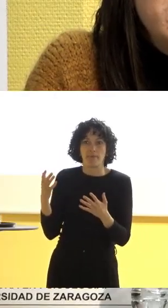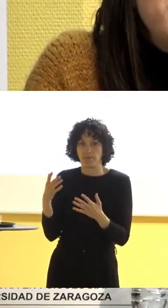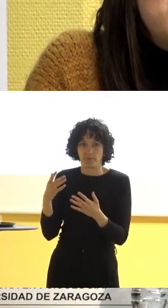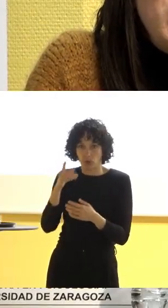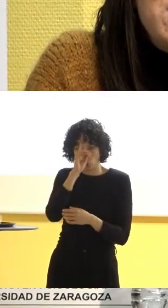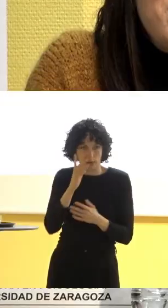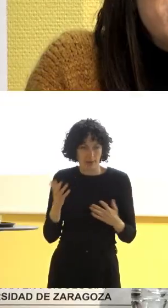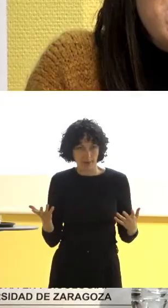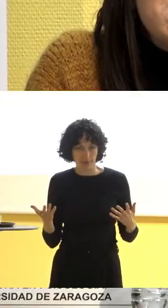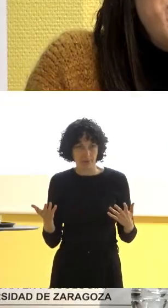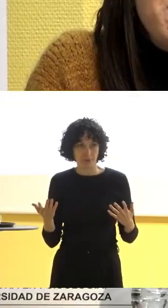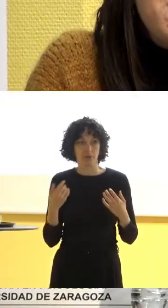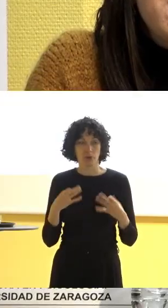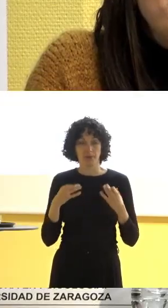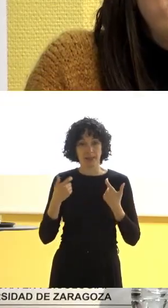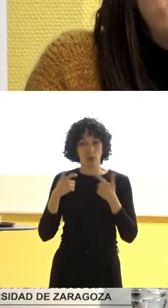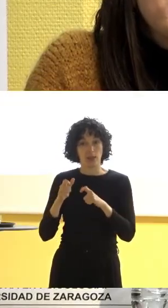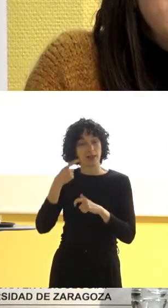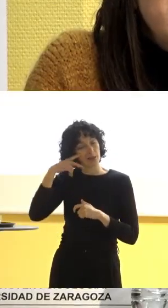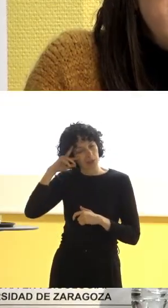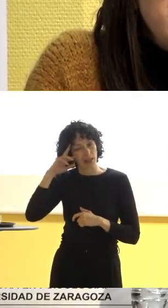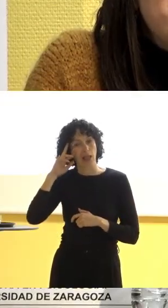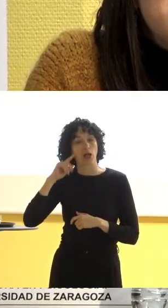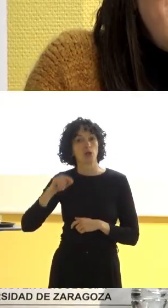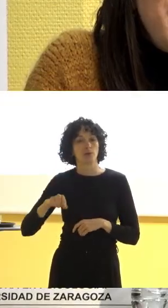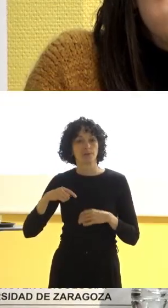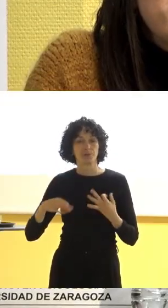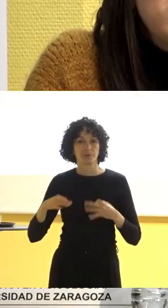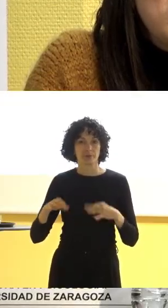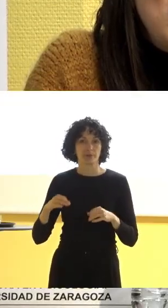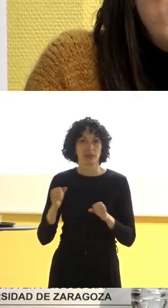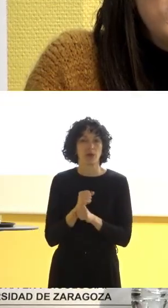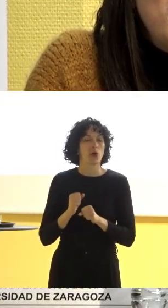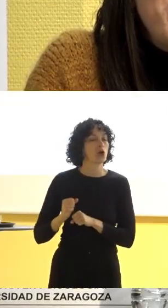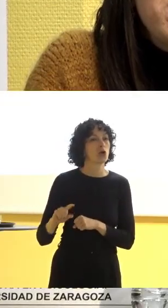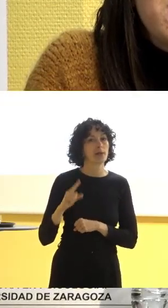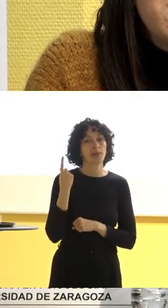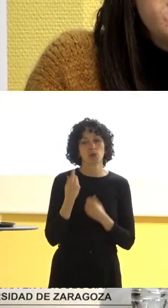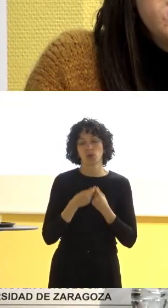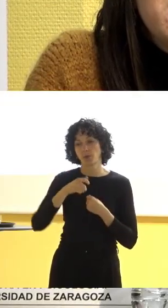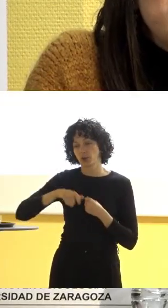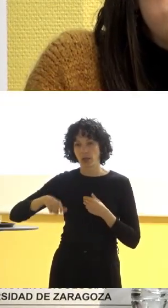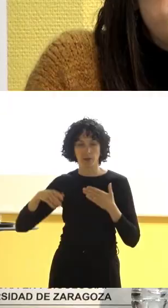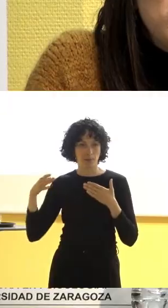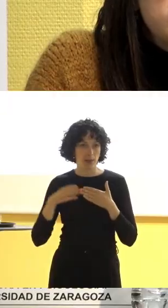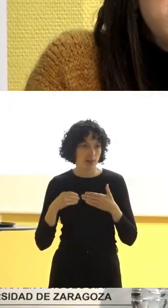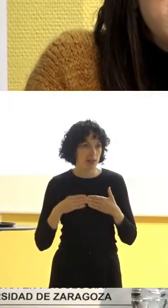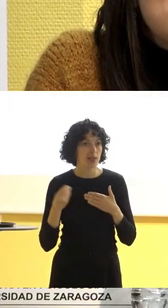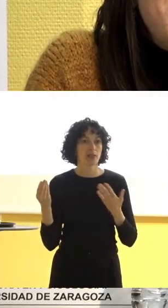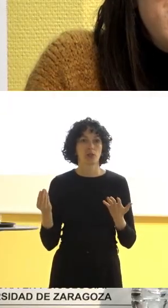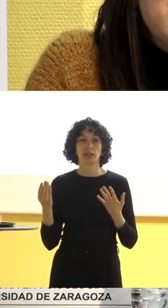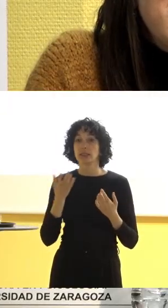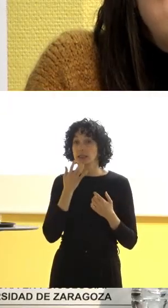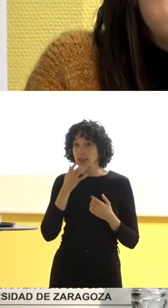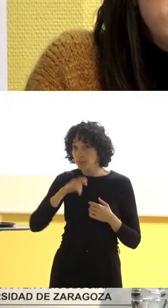¿no? Entonces suelen ser más unidades de experiencia que están pues trabajando sobre todo con pacientes. Entonces, pues bueno, si